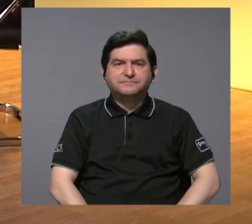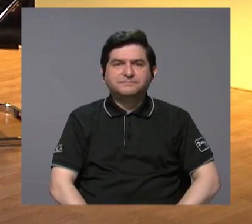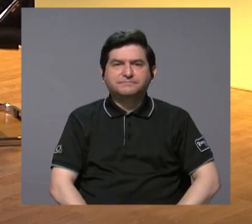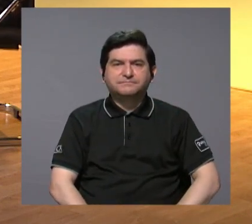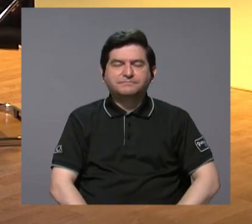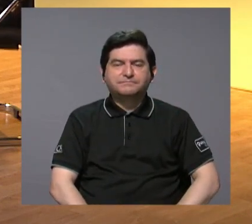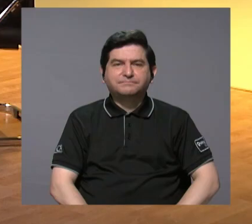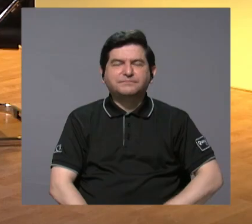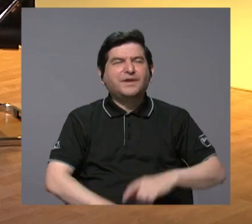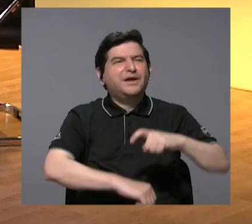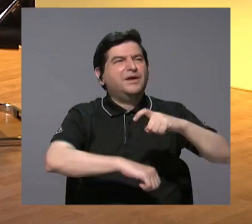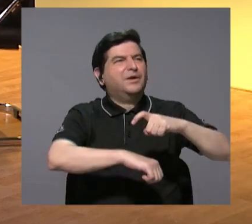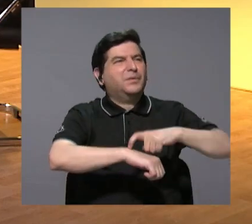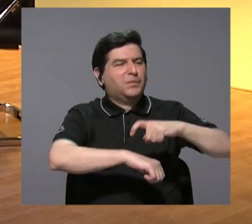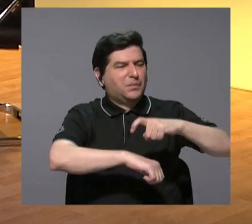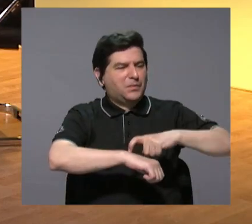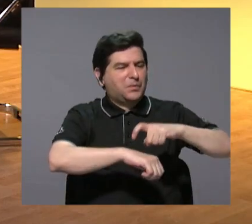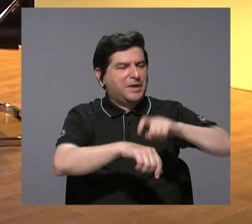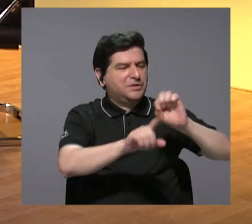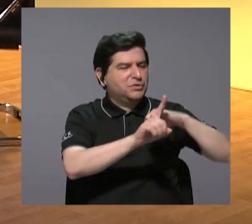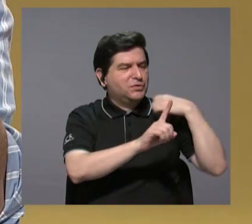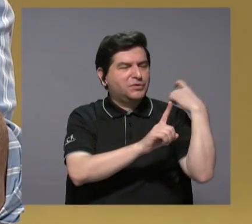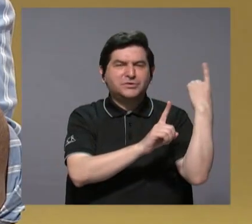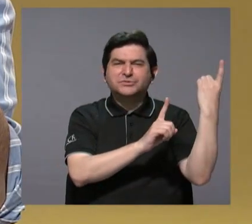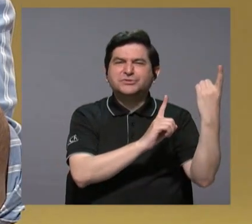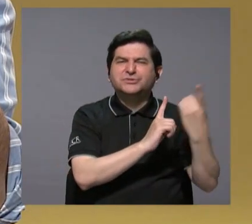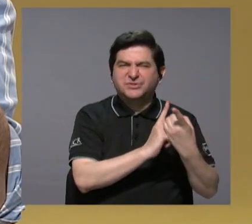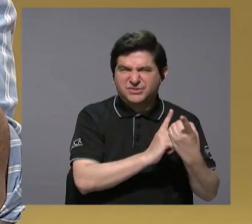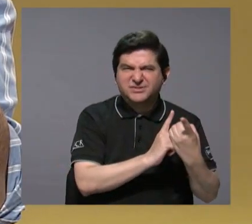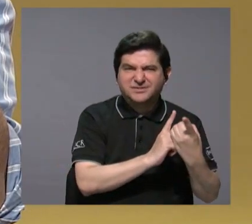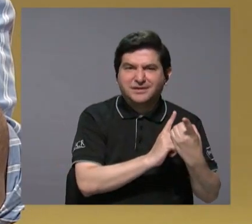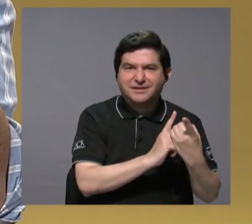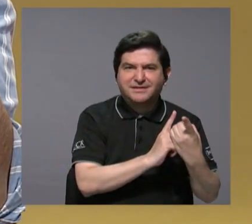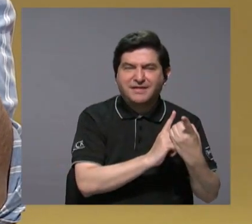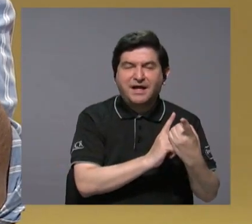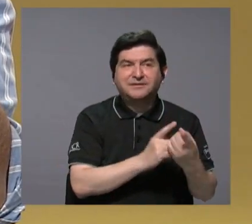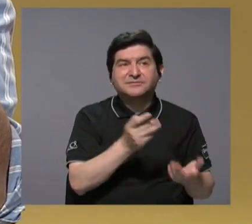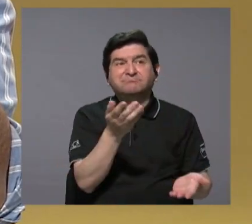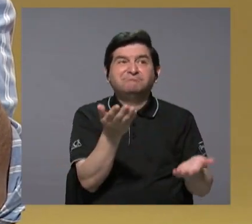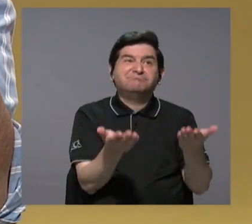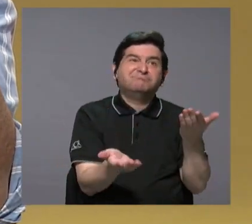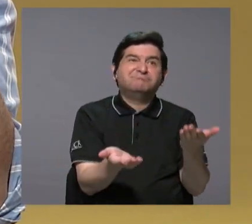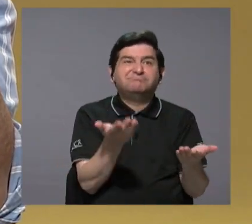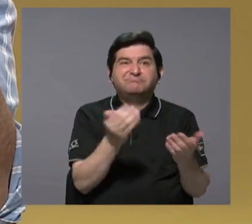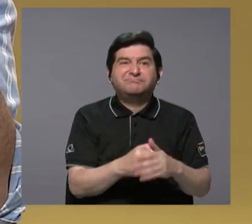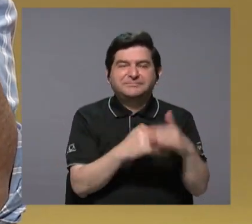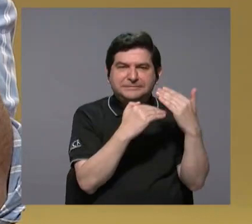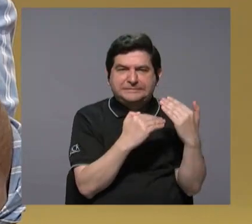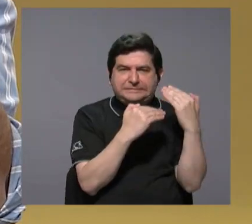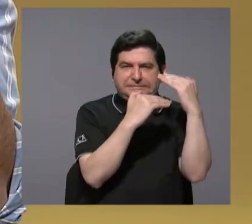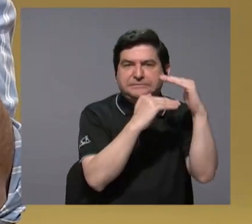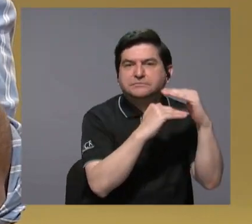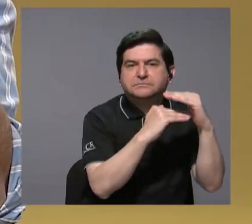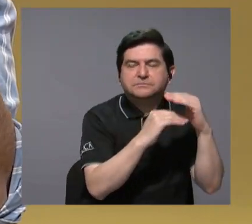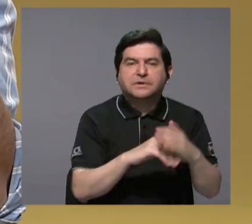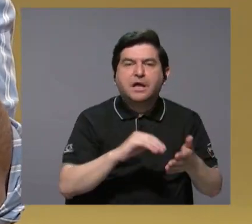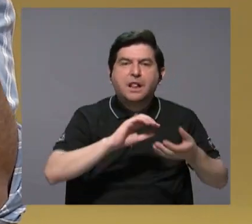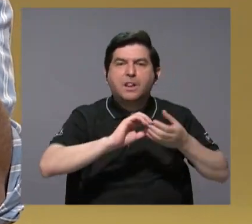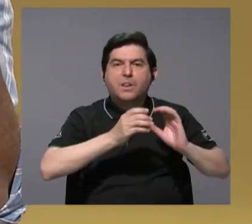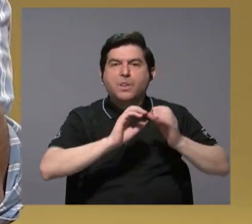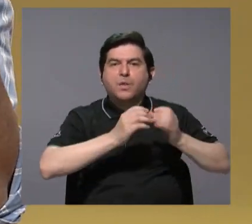para una sociedad, digamos, limitada en el